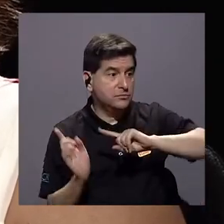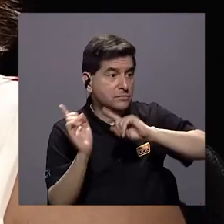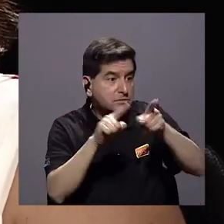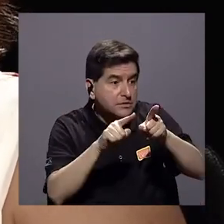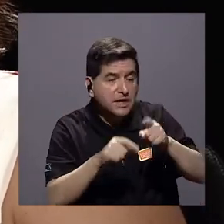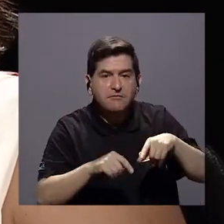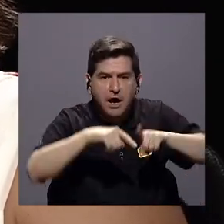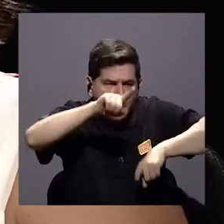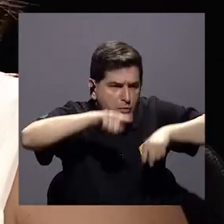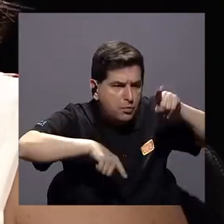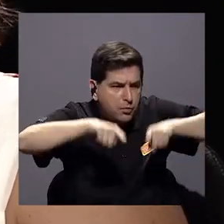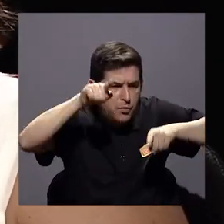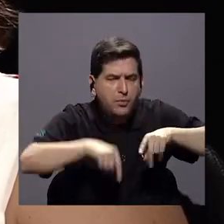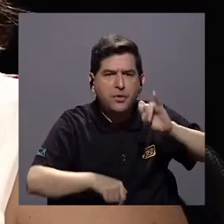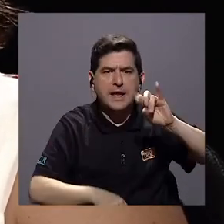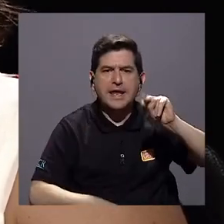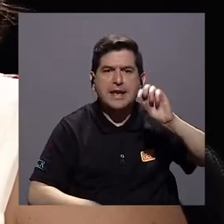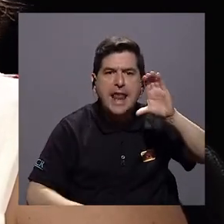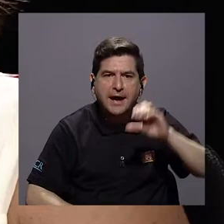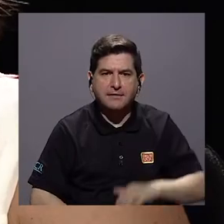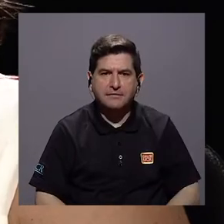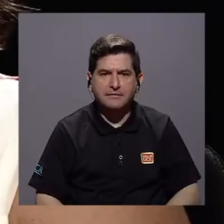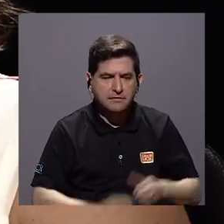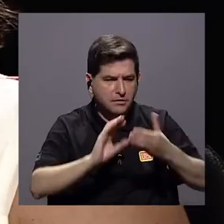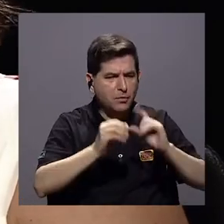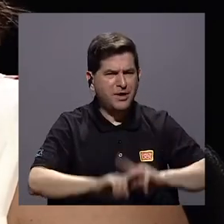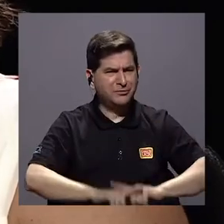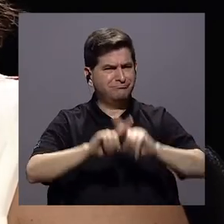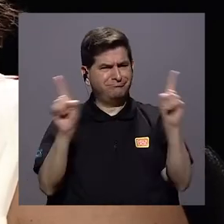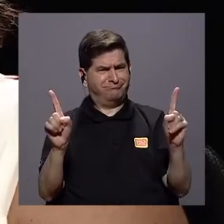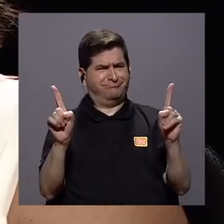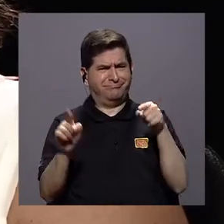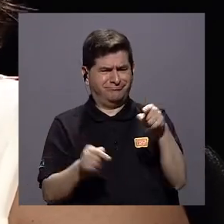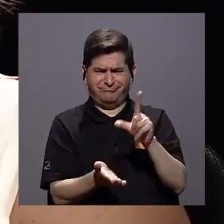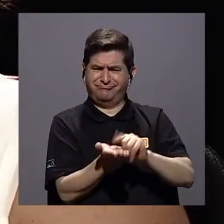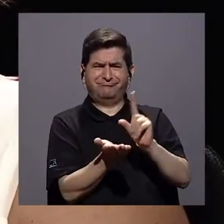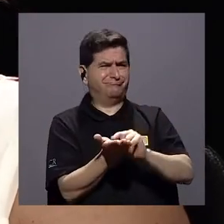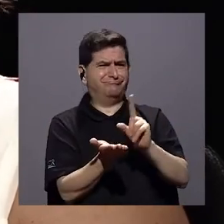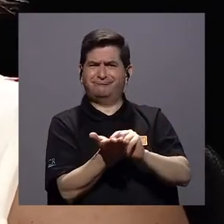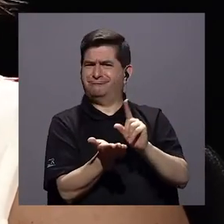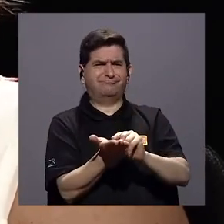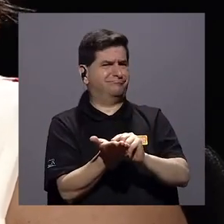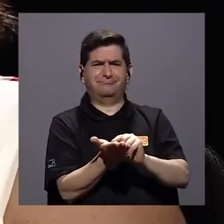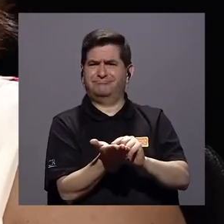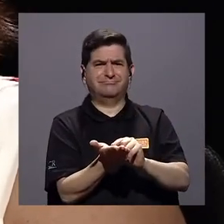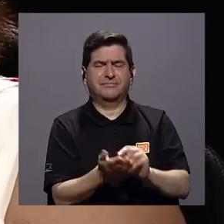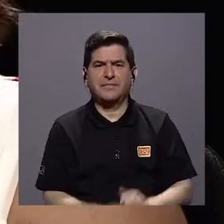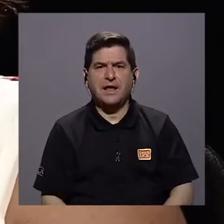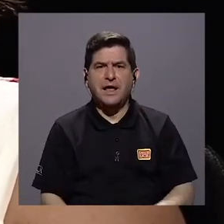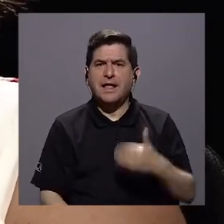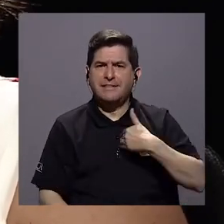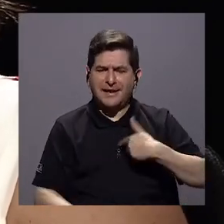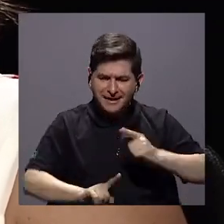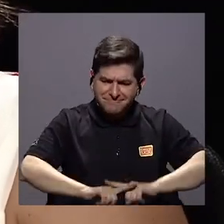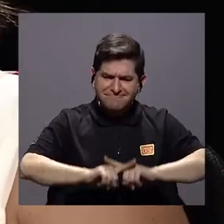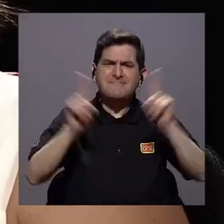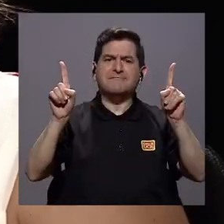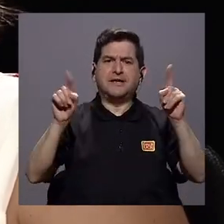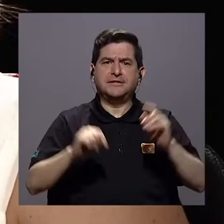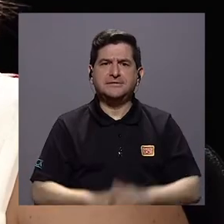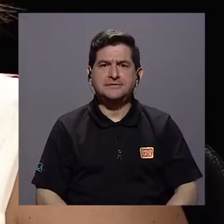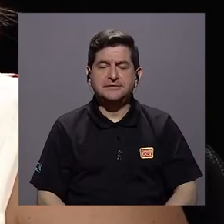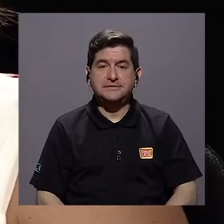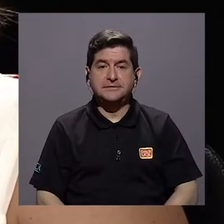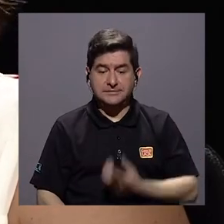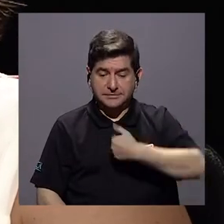Comercio. Y cuando usted se va a las estadísticas del INEC, los datos difieren de lo que está publicado.